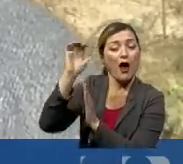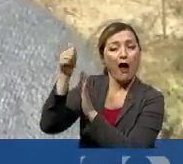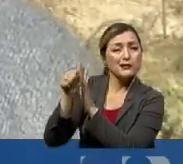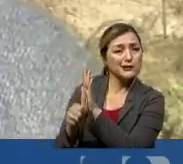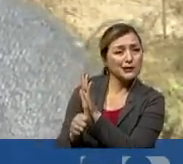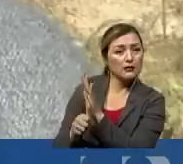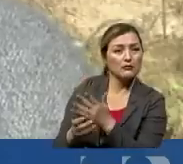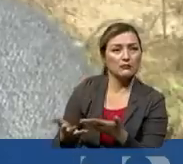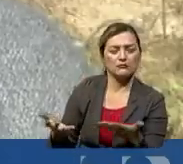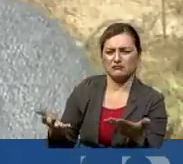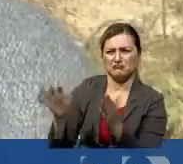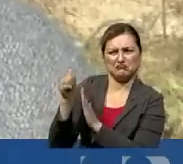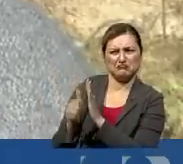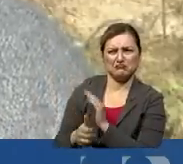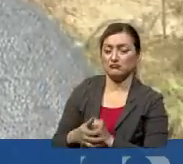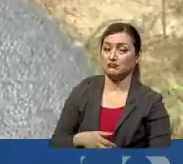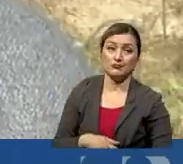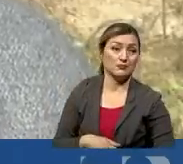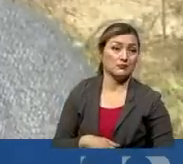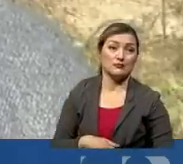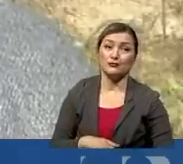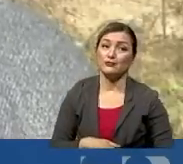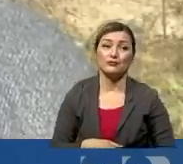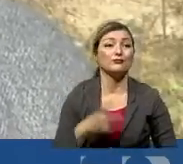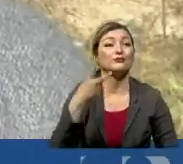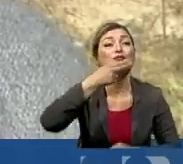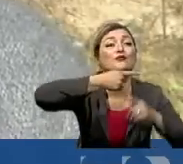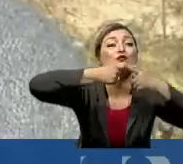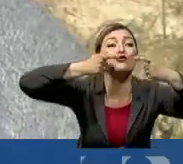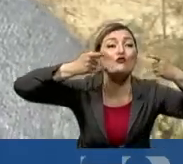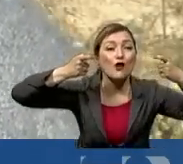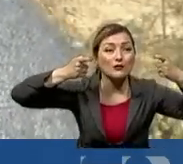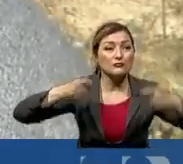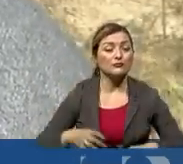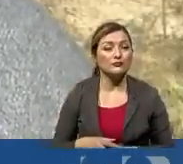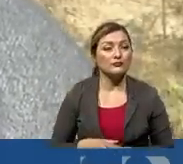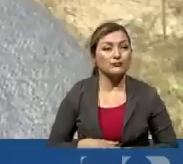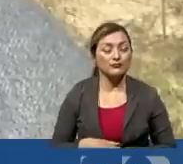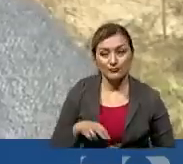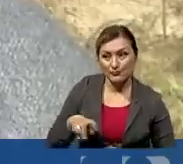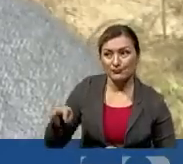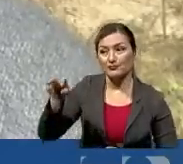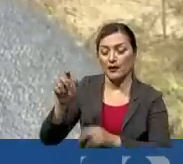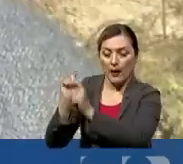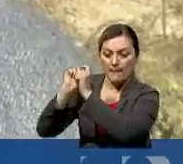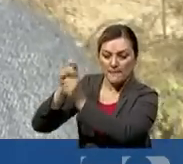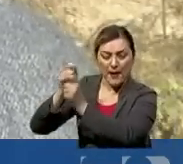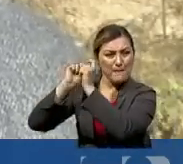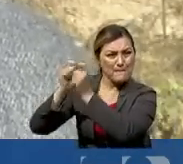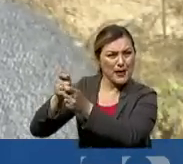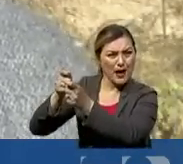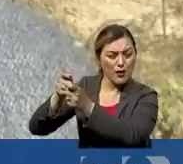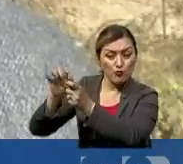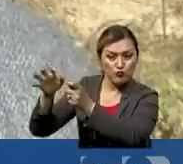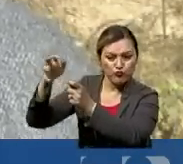minería artesanal, pero no es artesanal. Obviamente les están tomando el pelo a las autoridades porque suben arriba con pico y pala, desbrozan todo